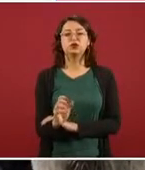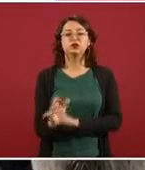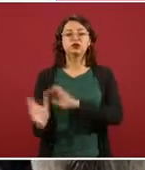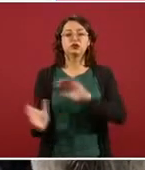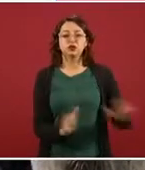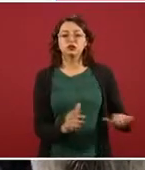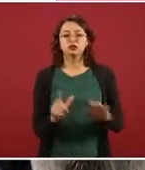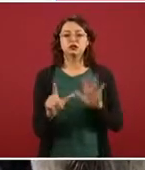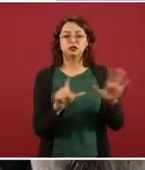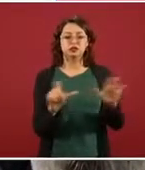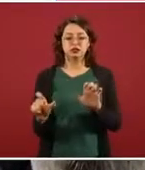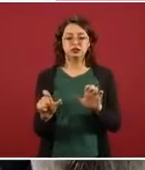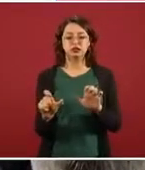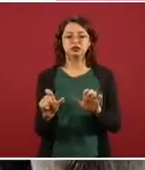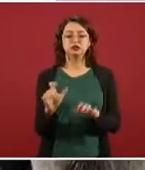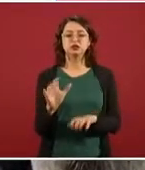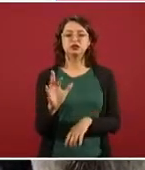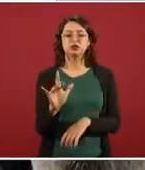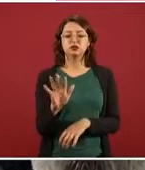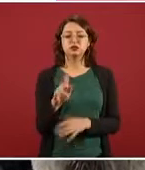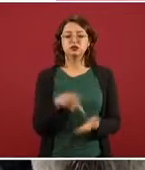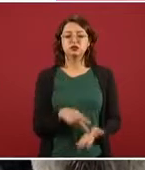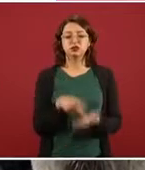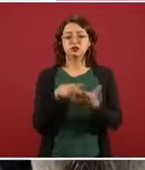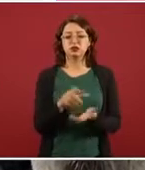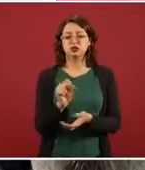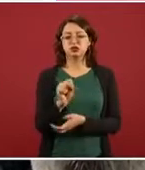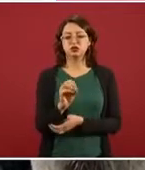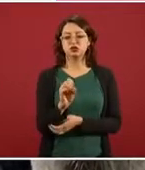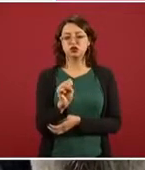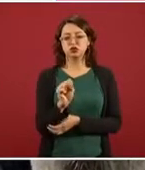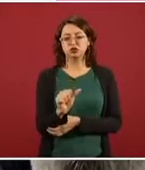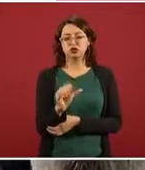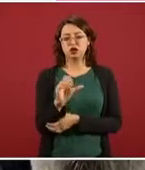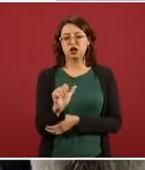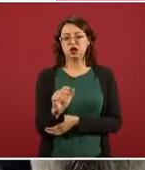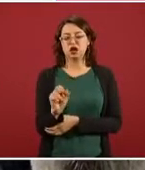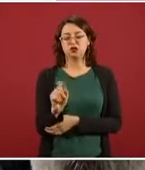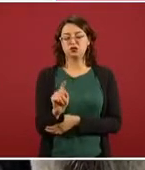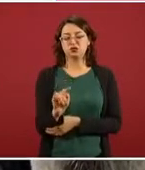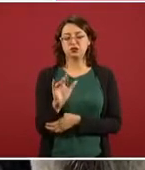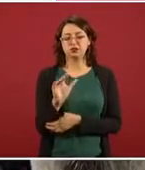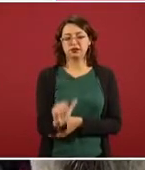750 kilogramos de sosa cáustica.